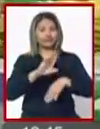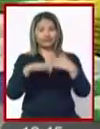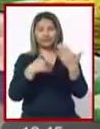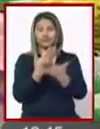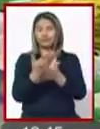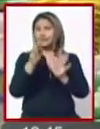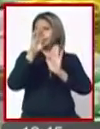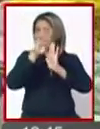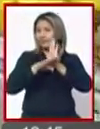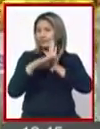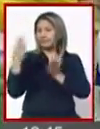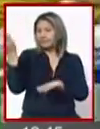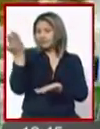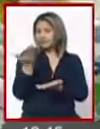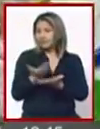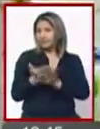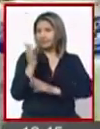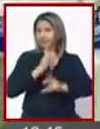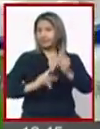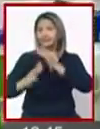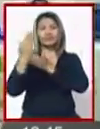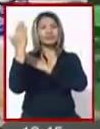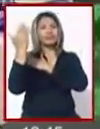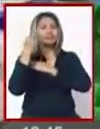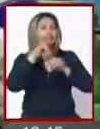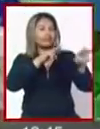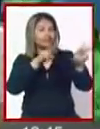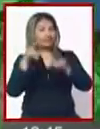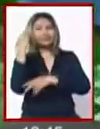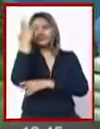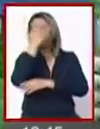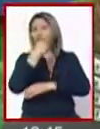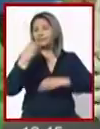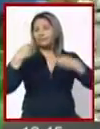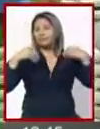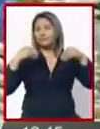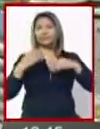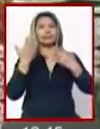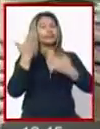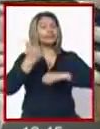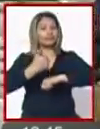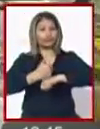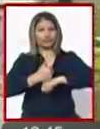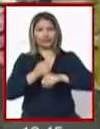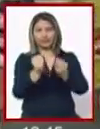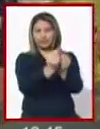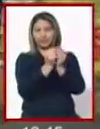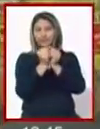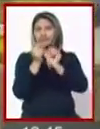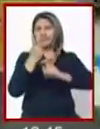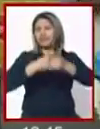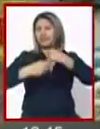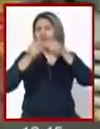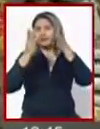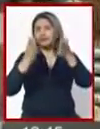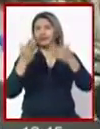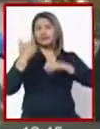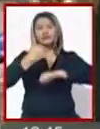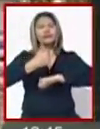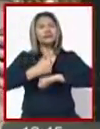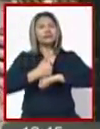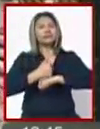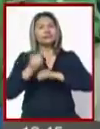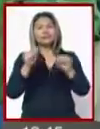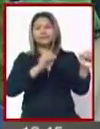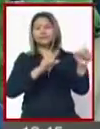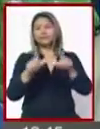todo económico. Vengan al pueblo de Santa Cruz, vengan a conocer este lindo mercado. Aquí los compañeros gremialistas están a